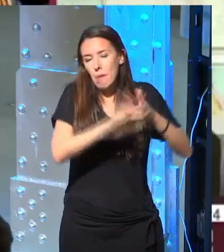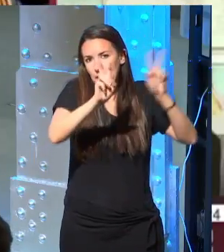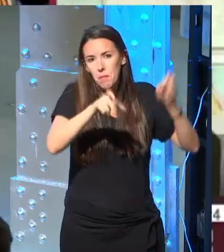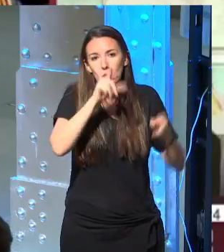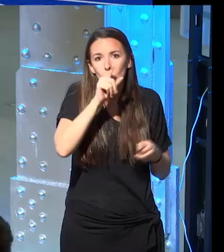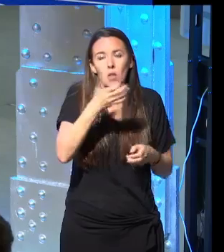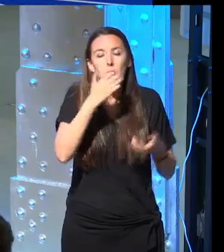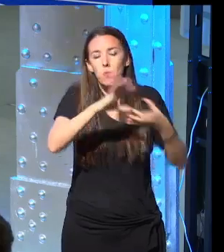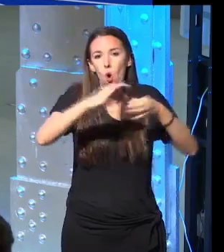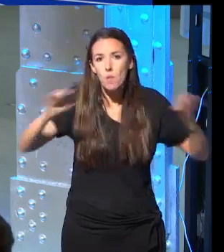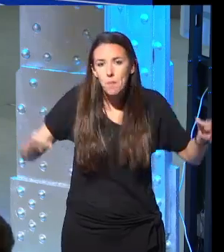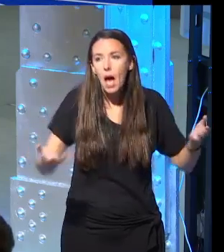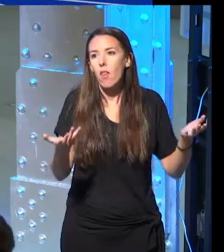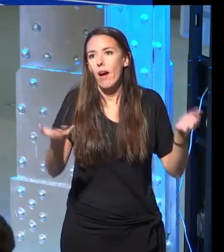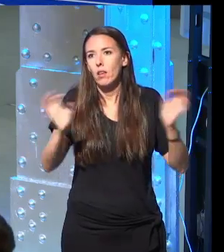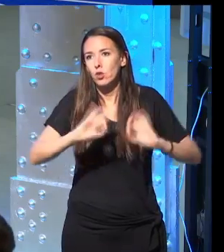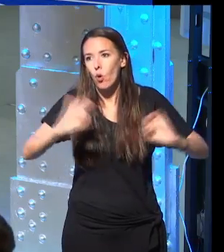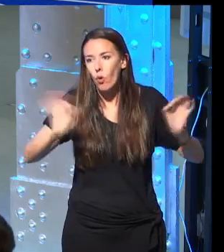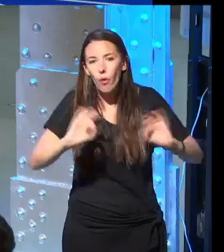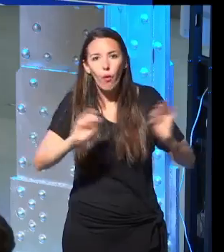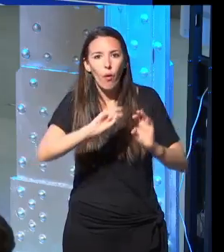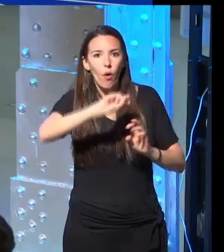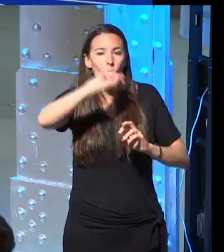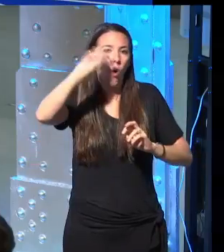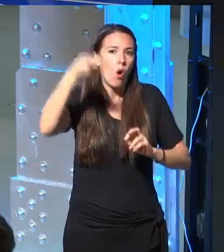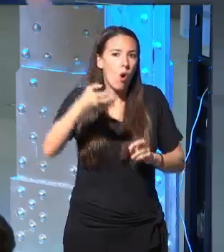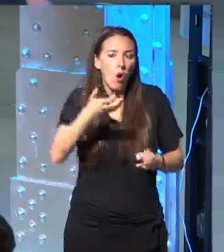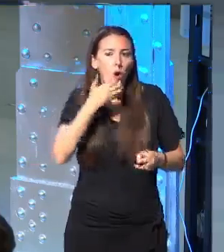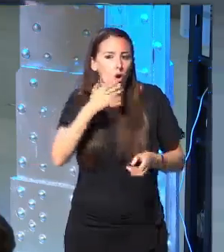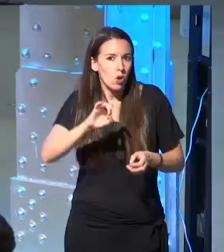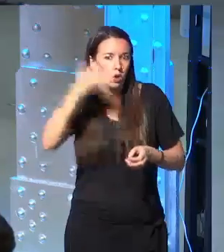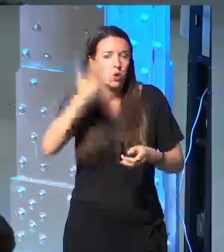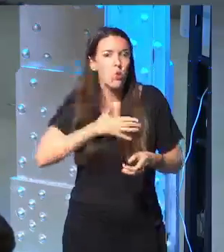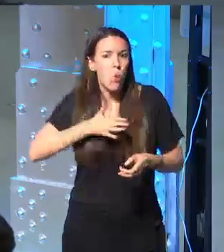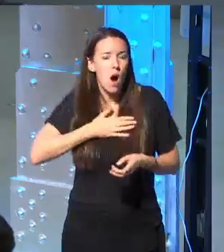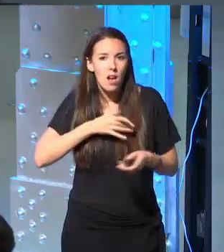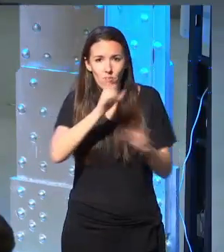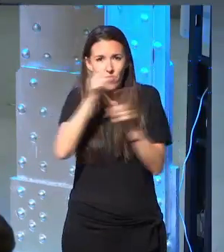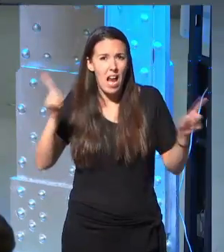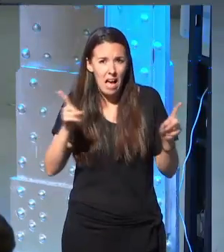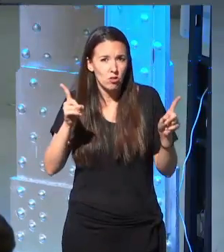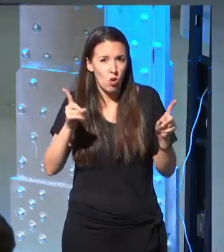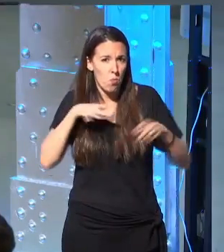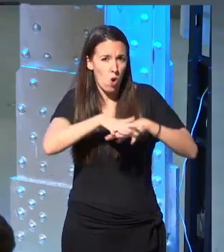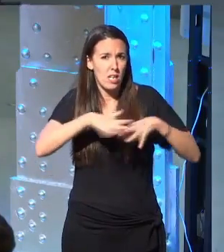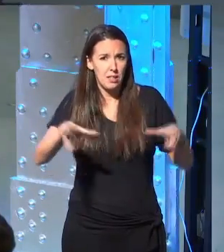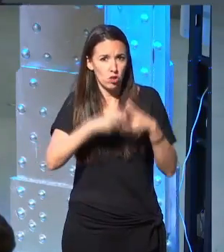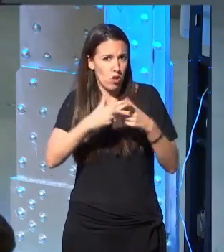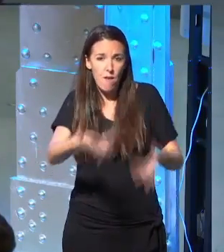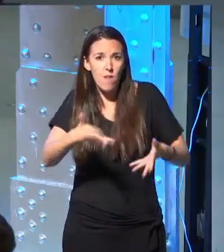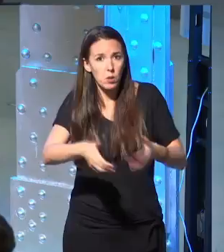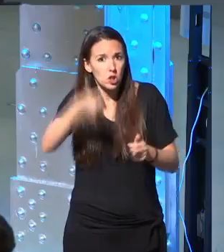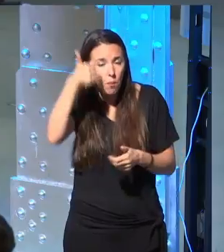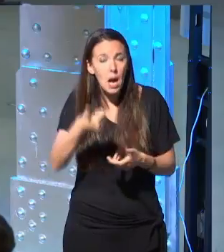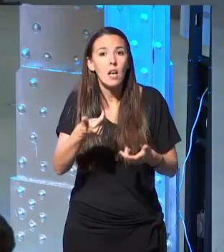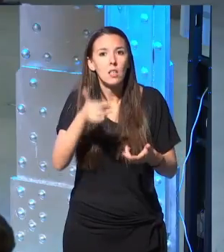Twitter, como las Olimpiadas o Trospid Visión, que es mi día preferido del año en redes sociales, pues se